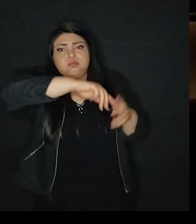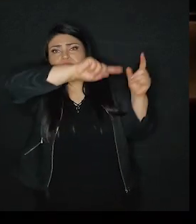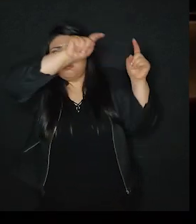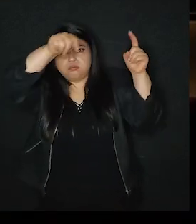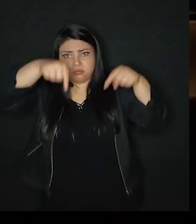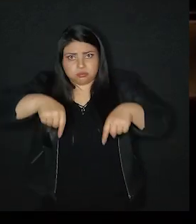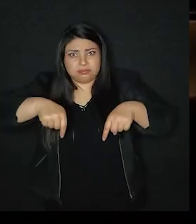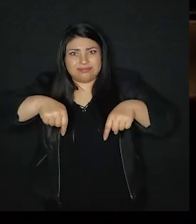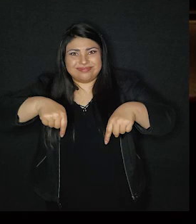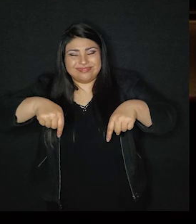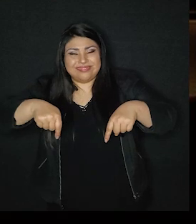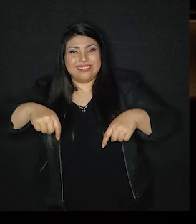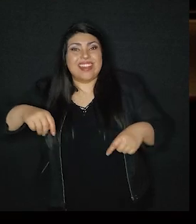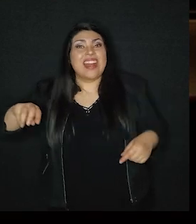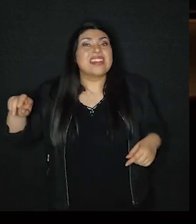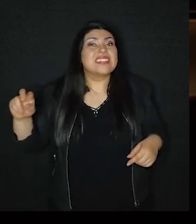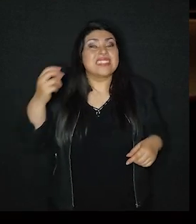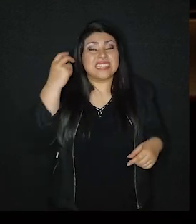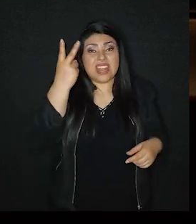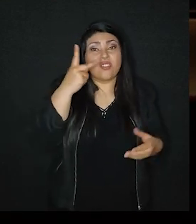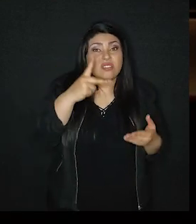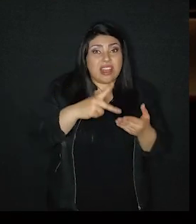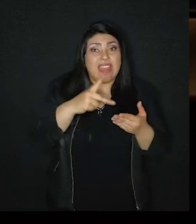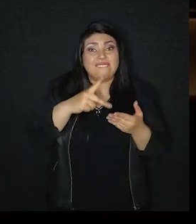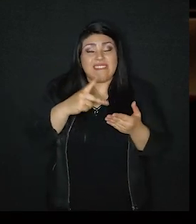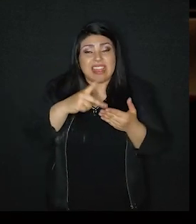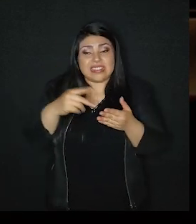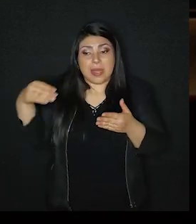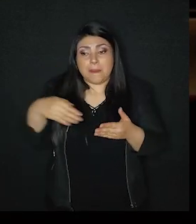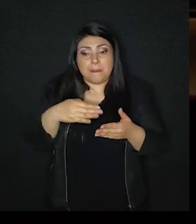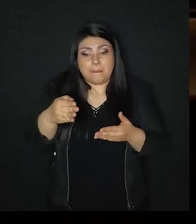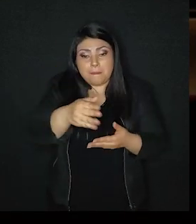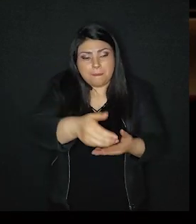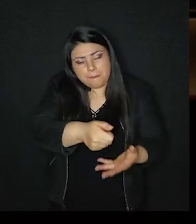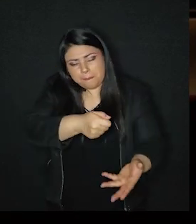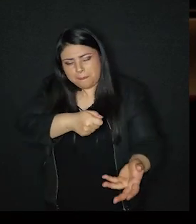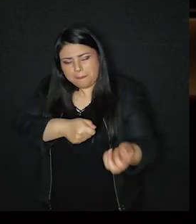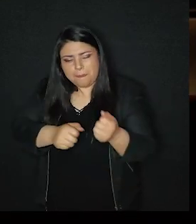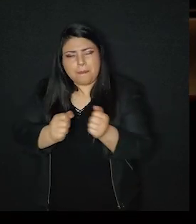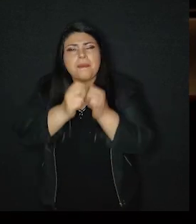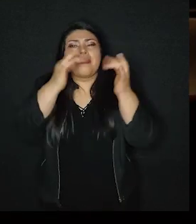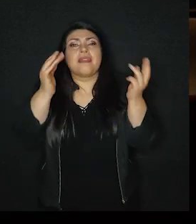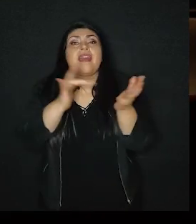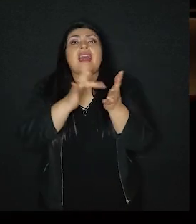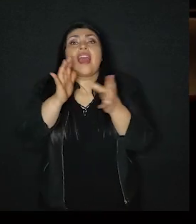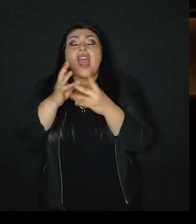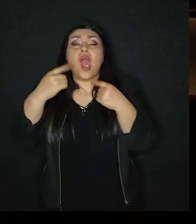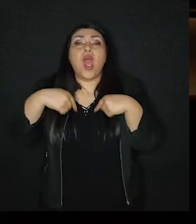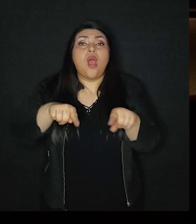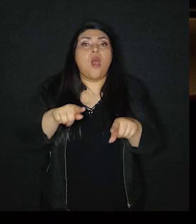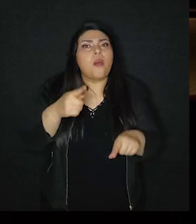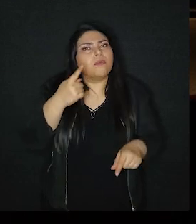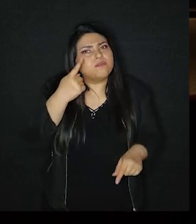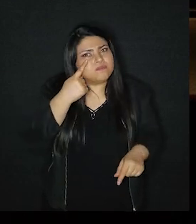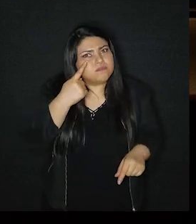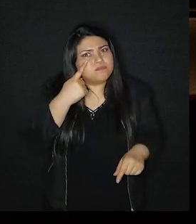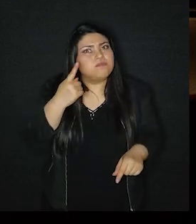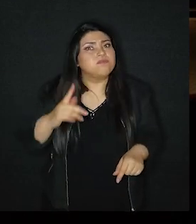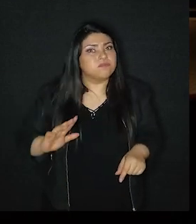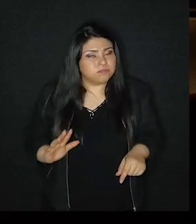pescando y Pedro tuvo la segunda pesca milagrosa Jesús se apareció pareciera que